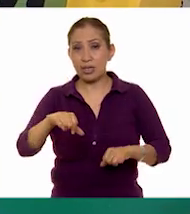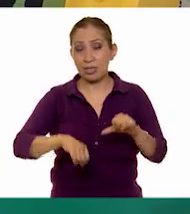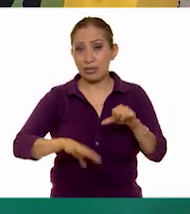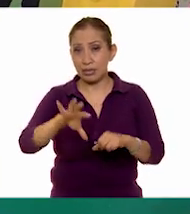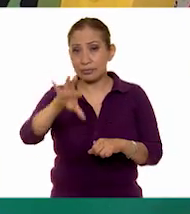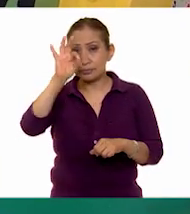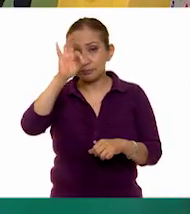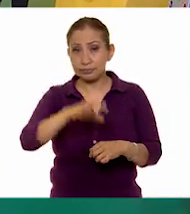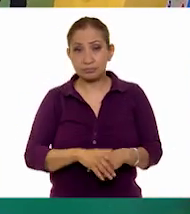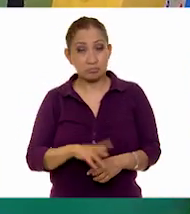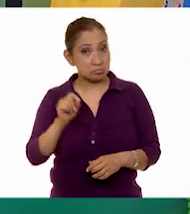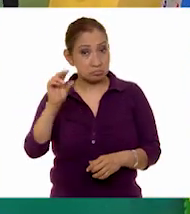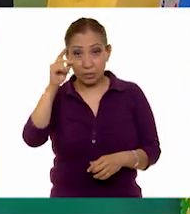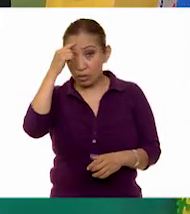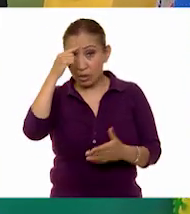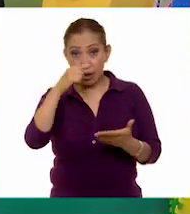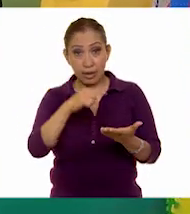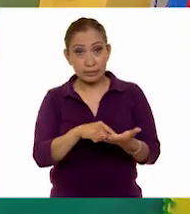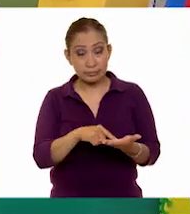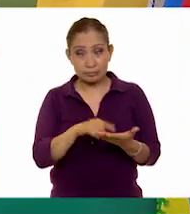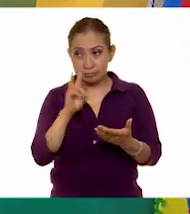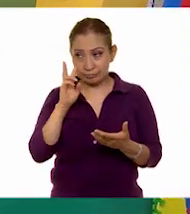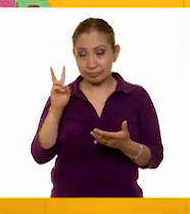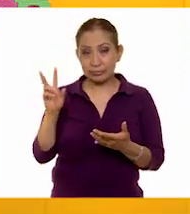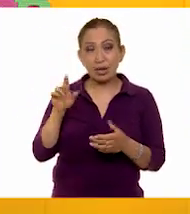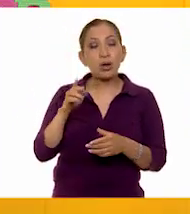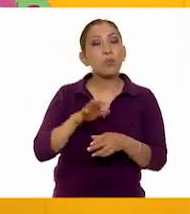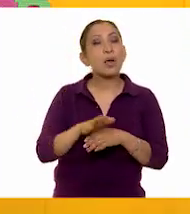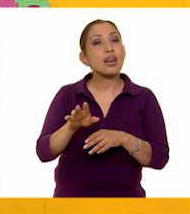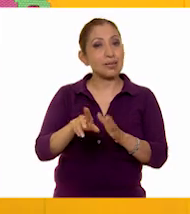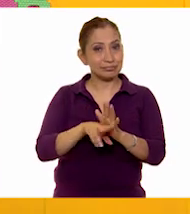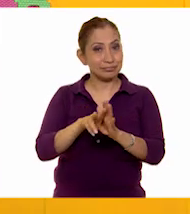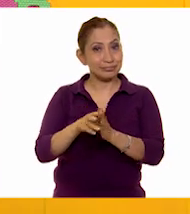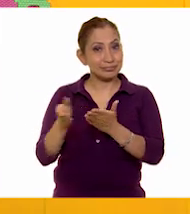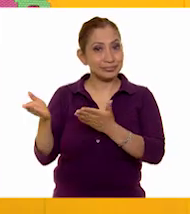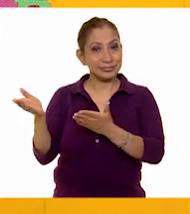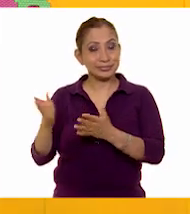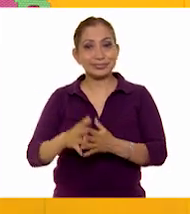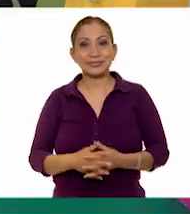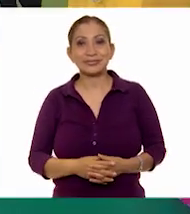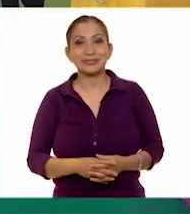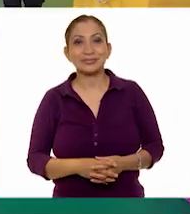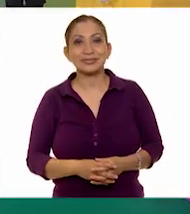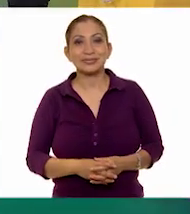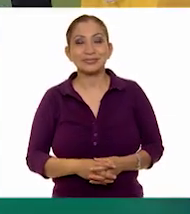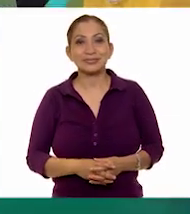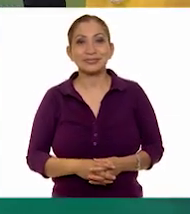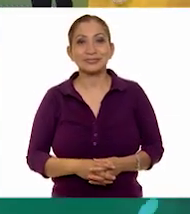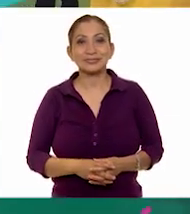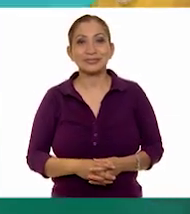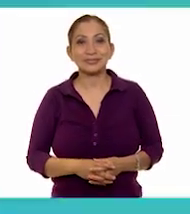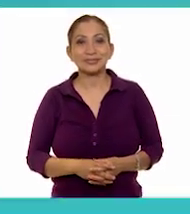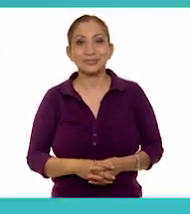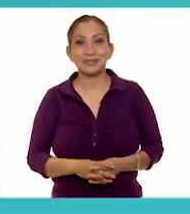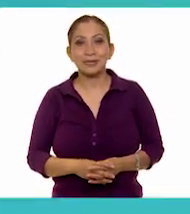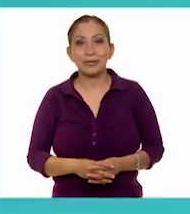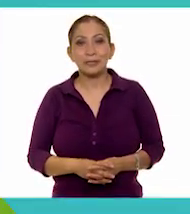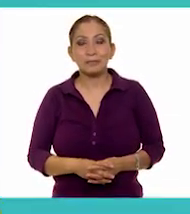escogieron. Si no me creen, pues vamos a ver el siguiente video. ¡Claro, vamos a verlo! Estamos listos, vamos a verlo.